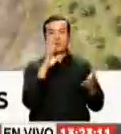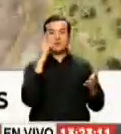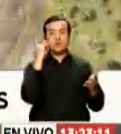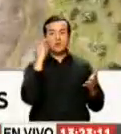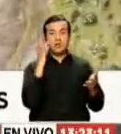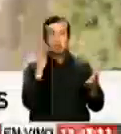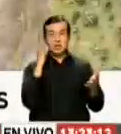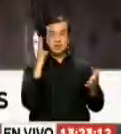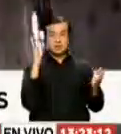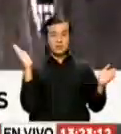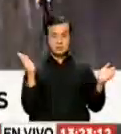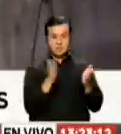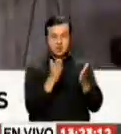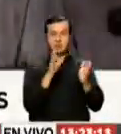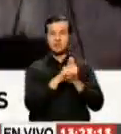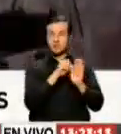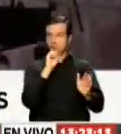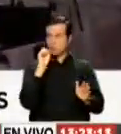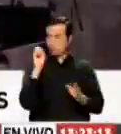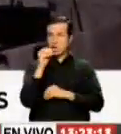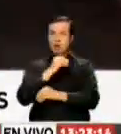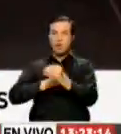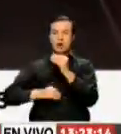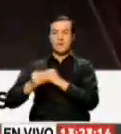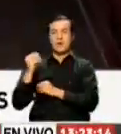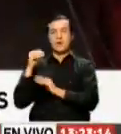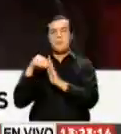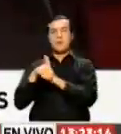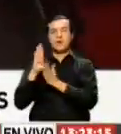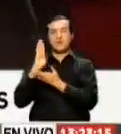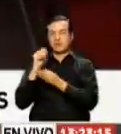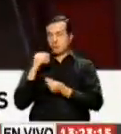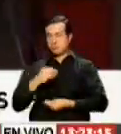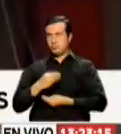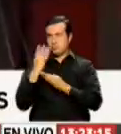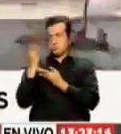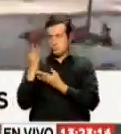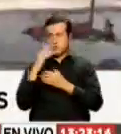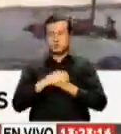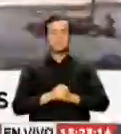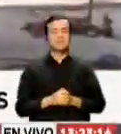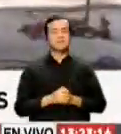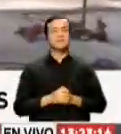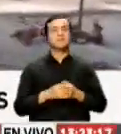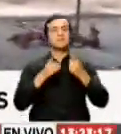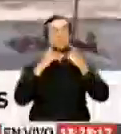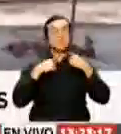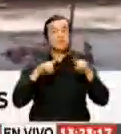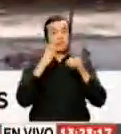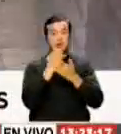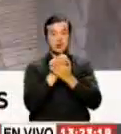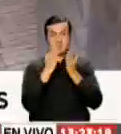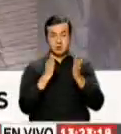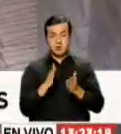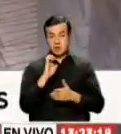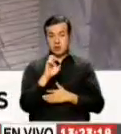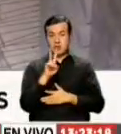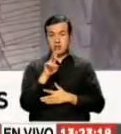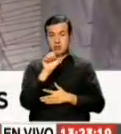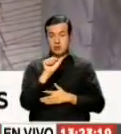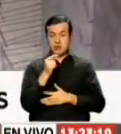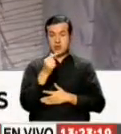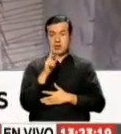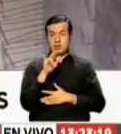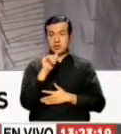de plazo establecidos en el acuerdo anunciado el pasado 31 de octubre. Según lo expresó la economista Eva García,